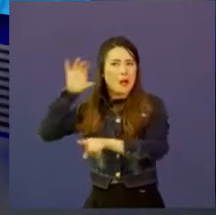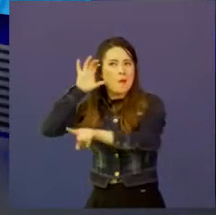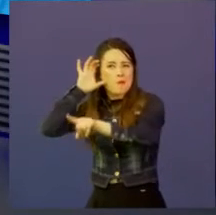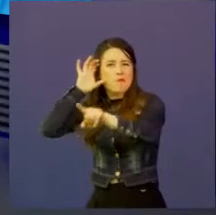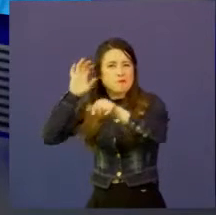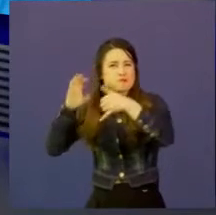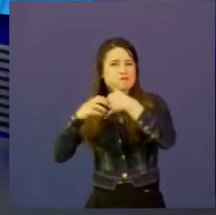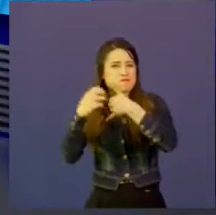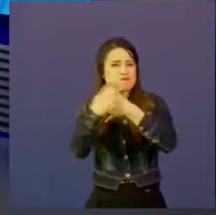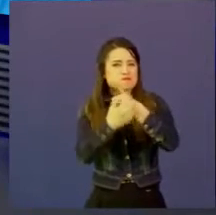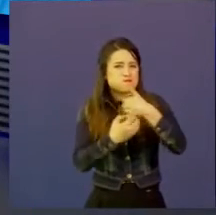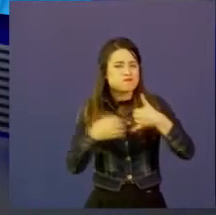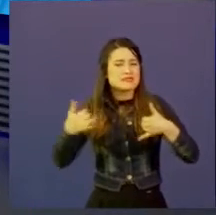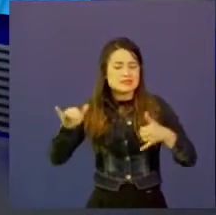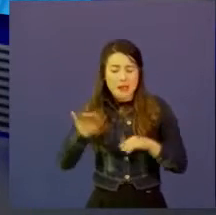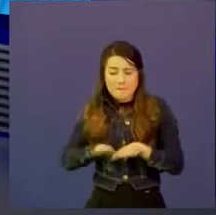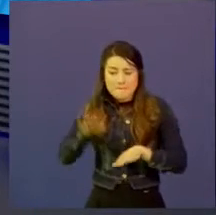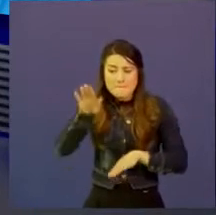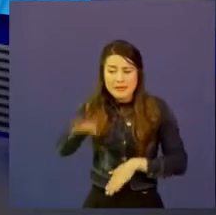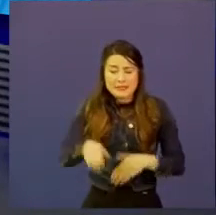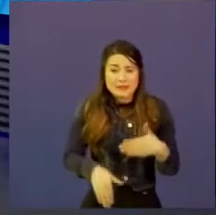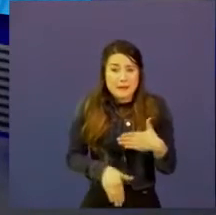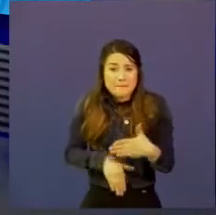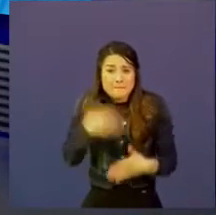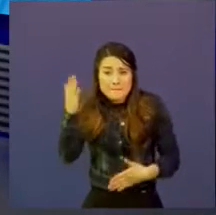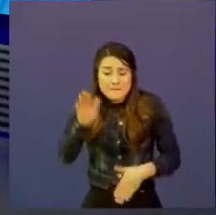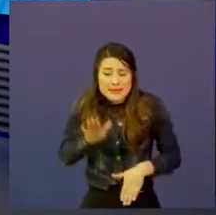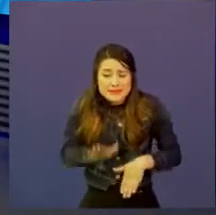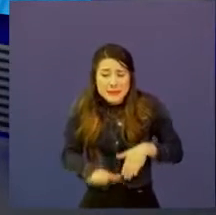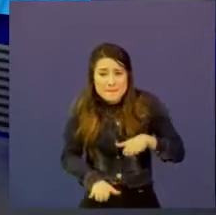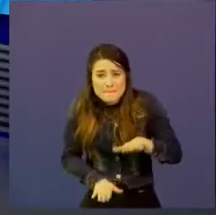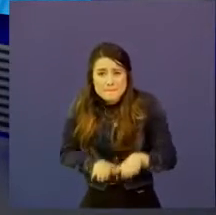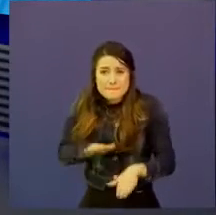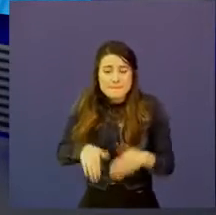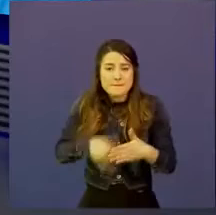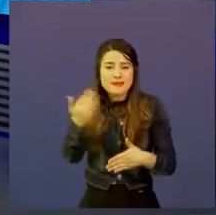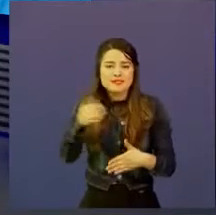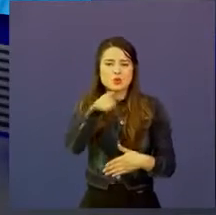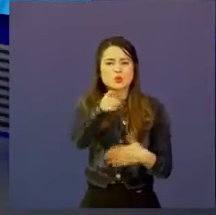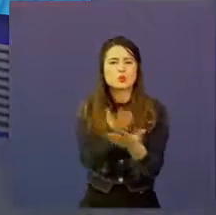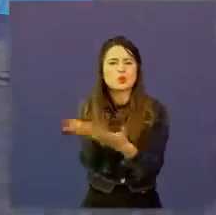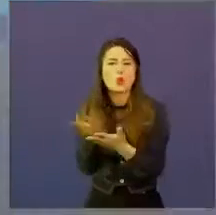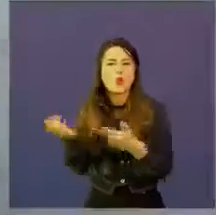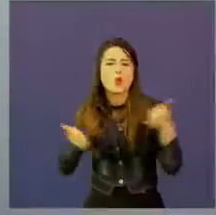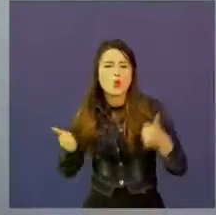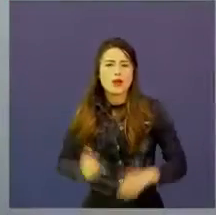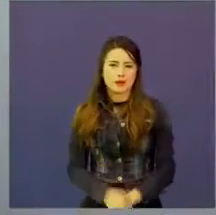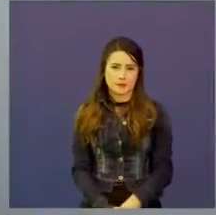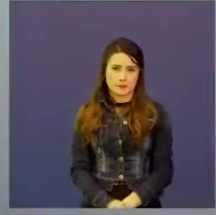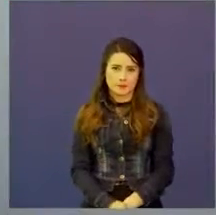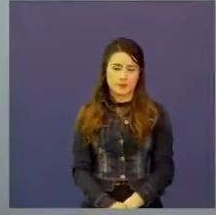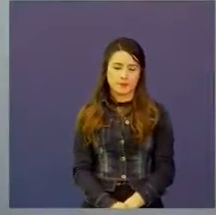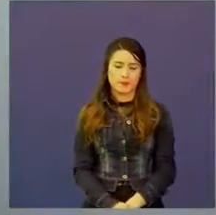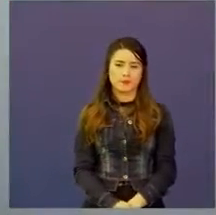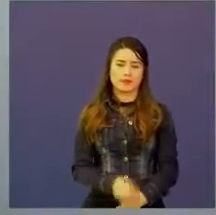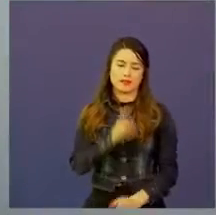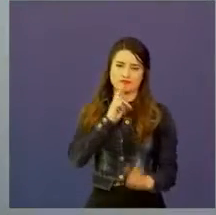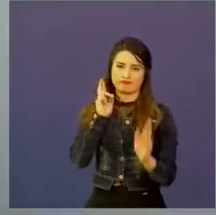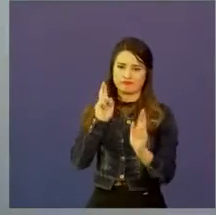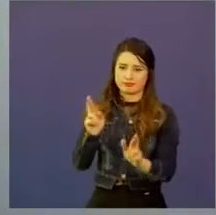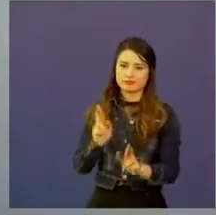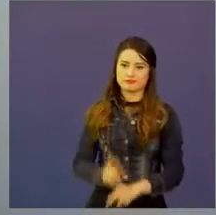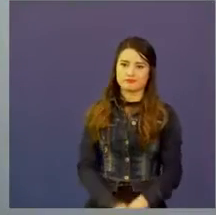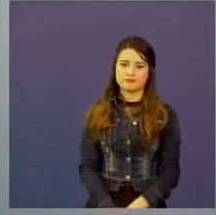aquellos que lo ven como una opción posible y que quieren hacer parte de esta transformación? Bueno, yo primero que todo,